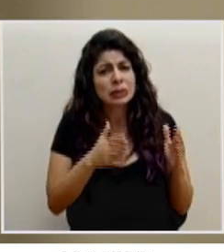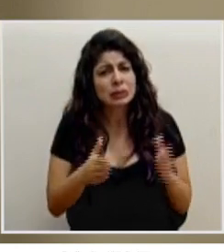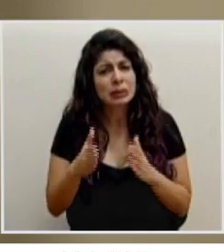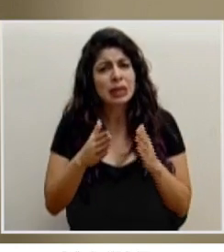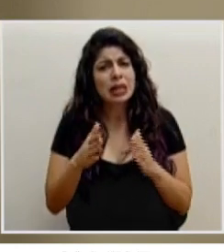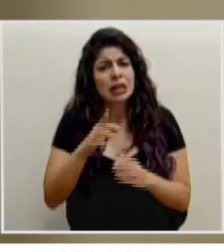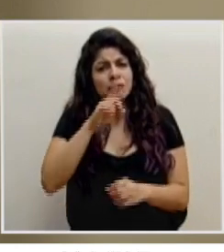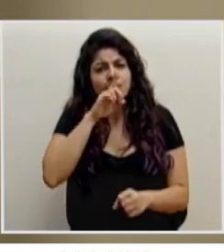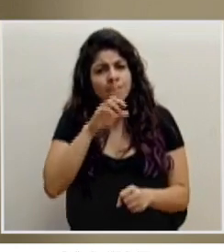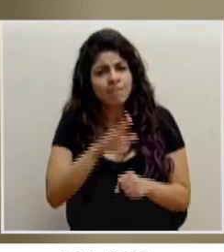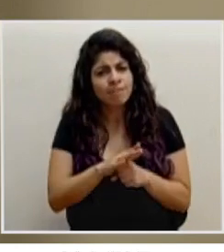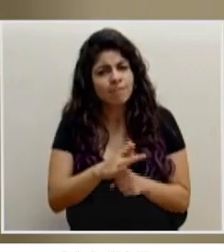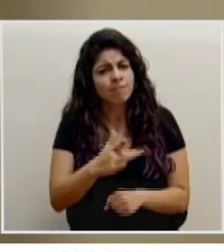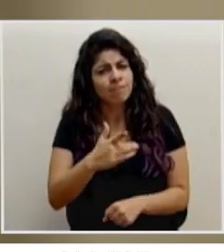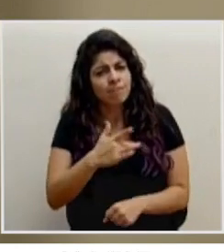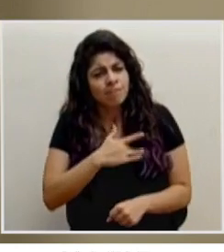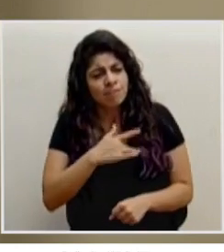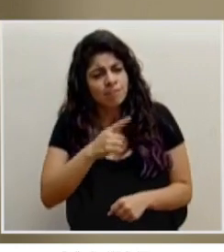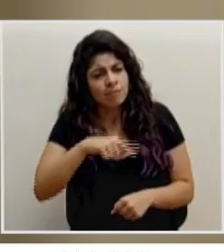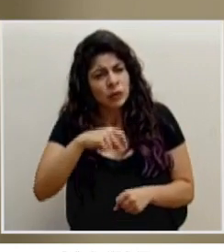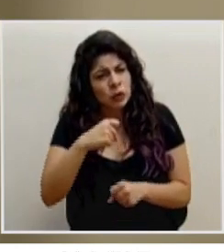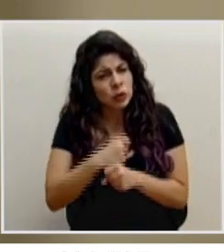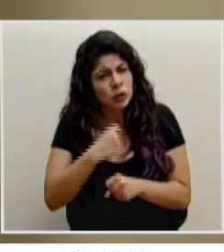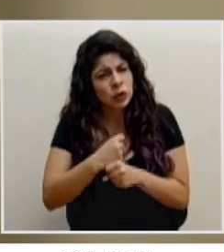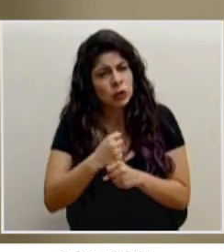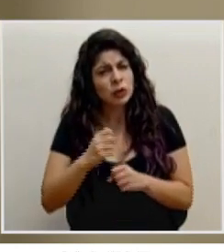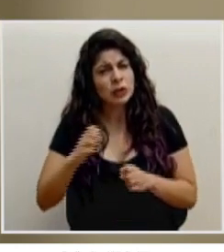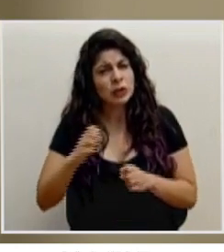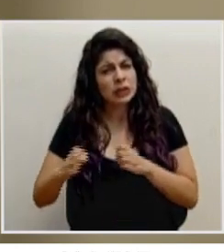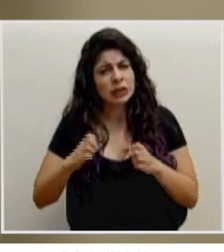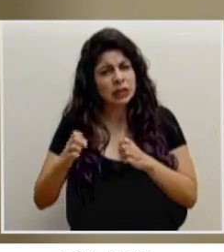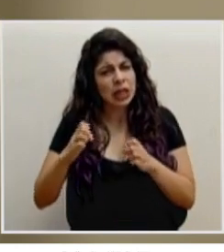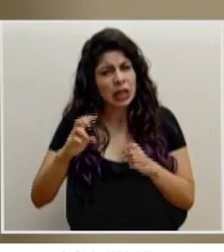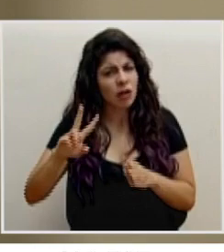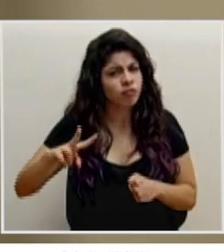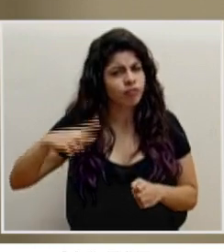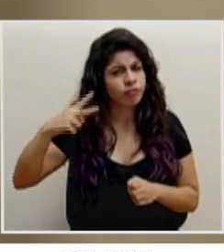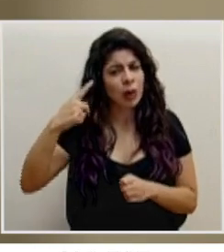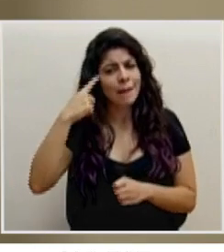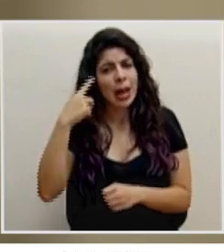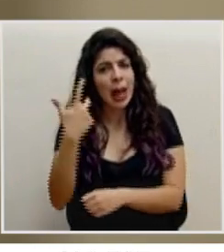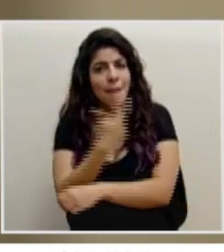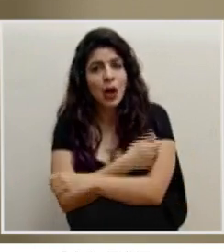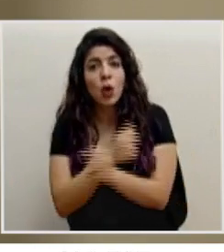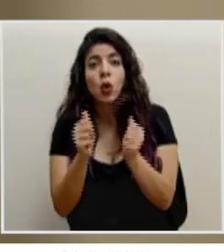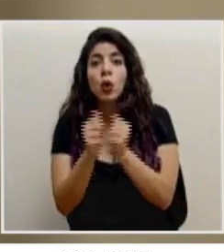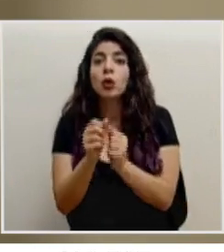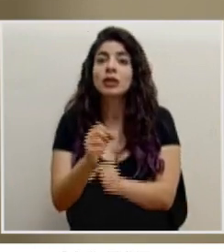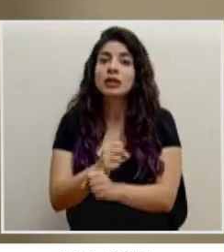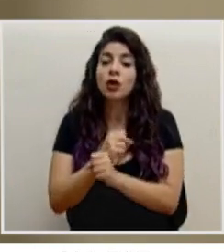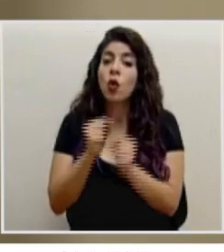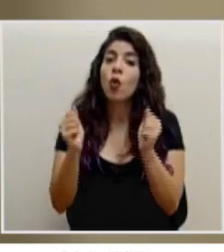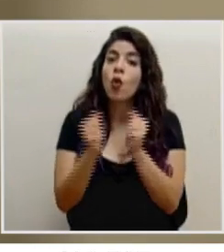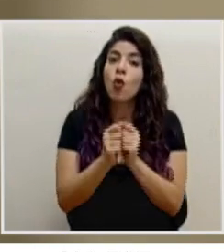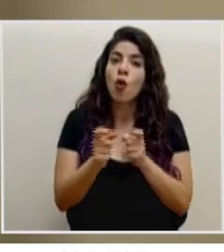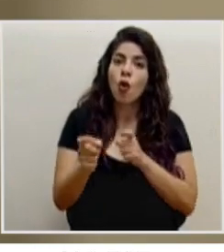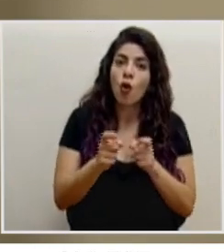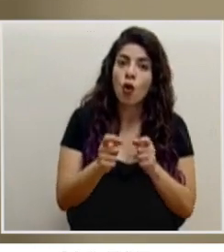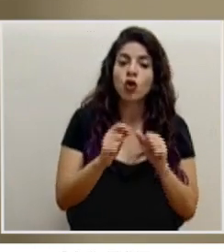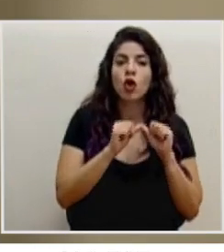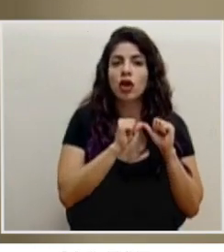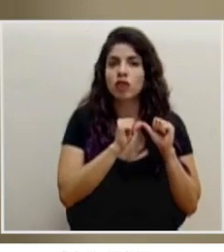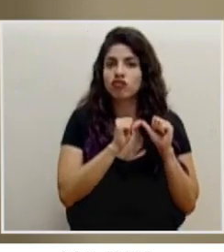compromiso, mística del personal para implementar esta multiestrategia a fin de mantener una vacunación segura, controlada y